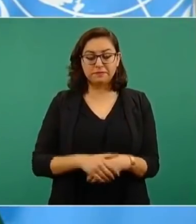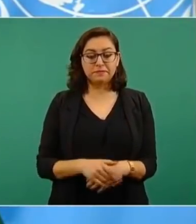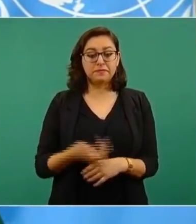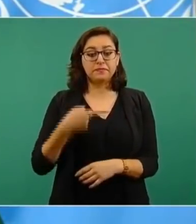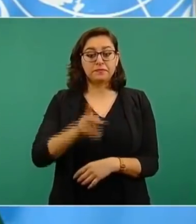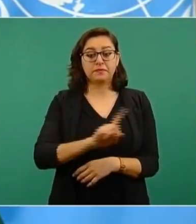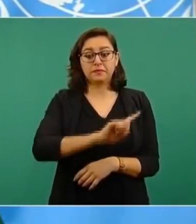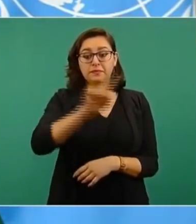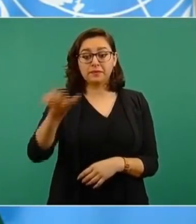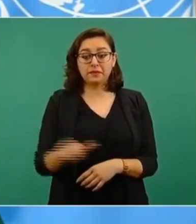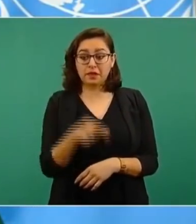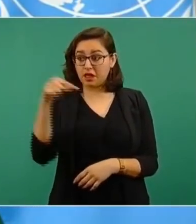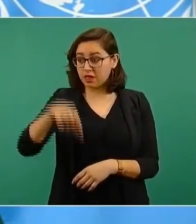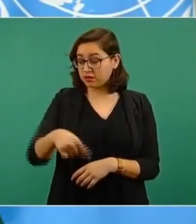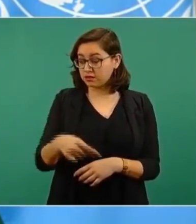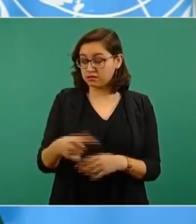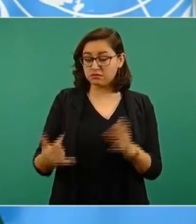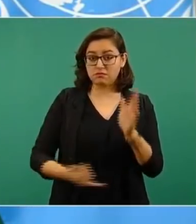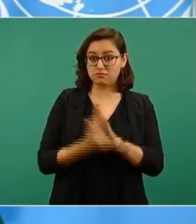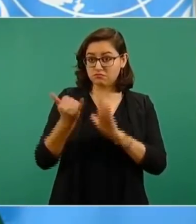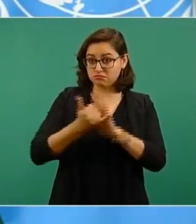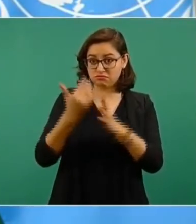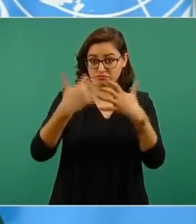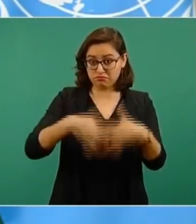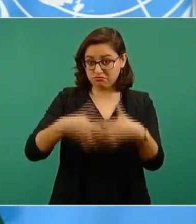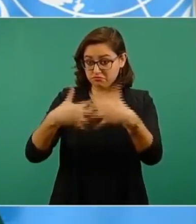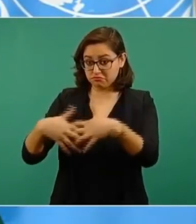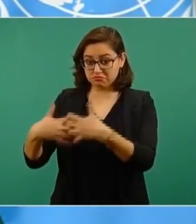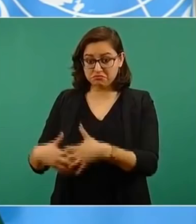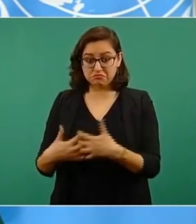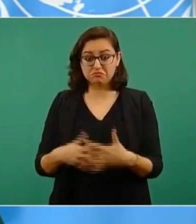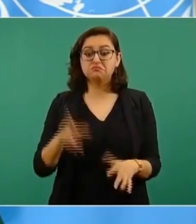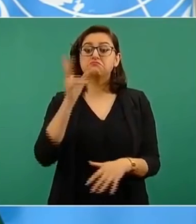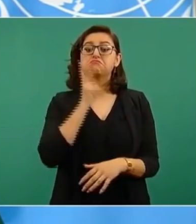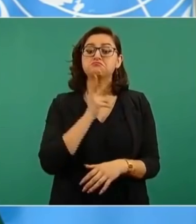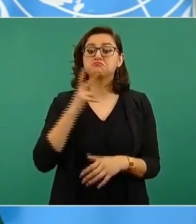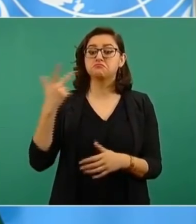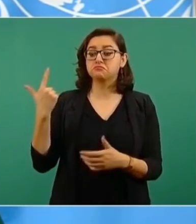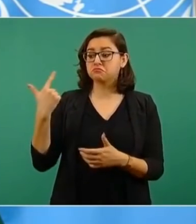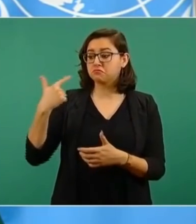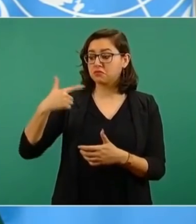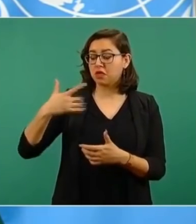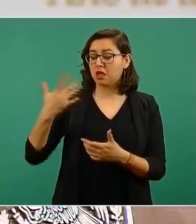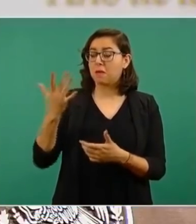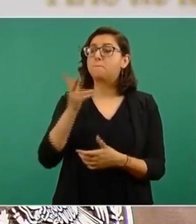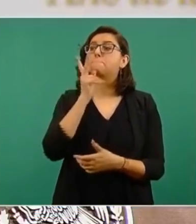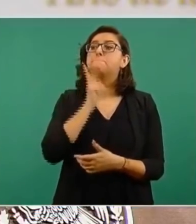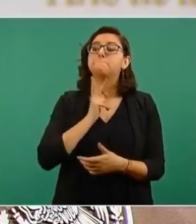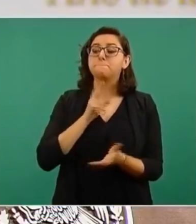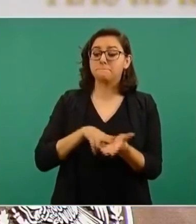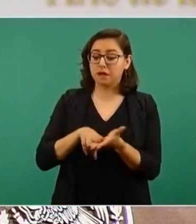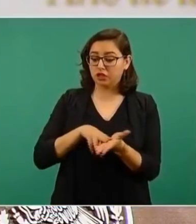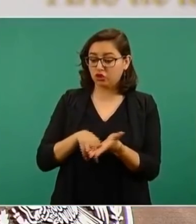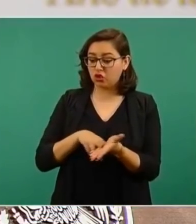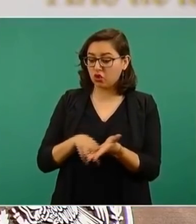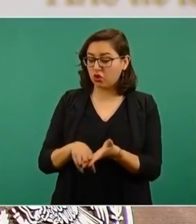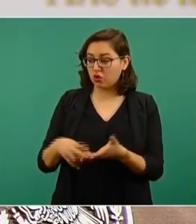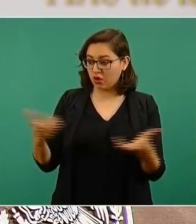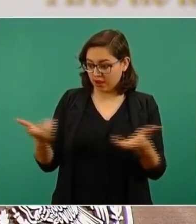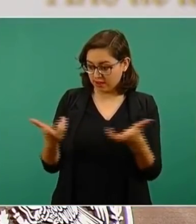de construir refinerías y empezaron a vender petróleo crudo y a comprar gasolinas, pues ahora dependemos